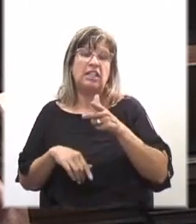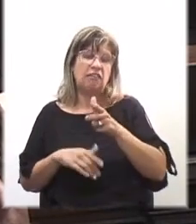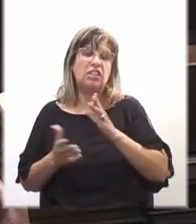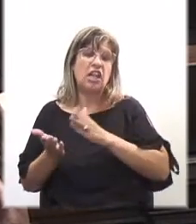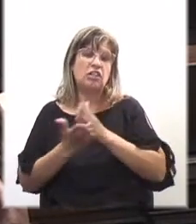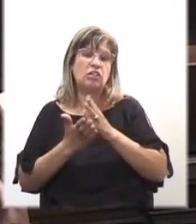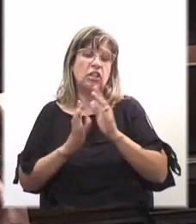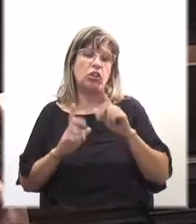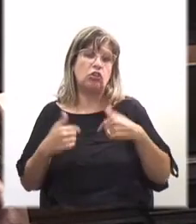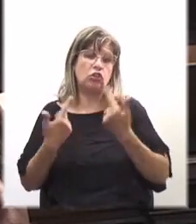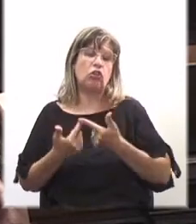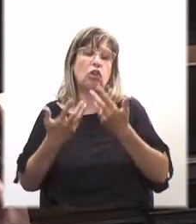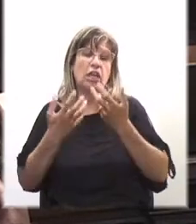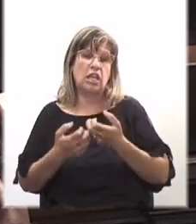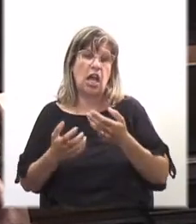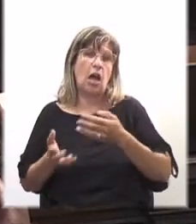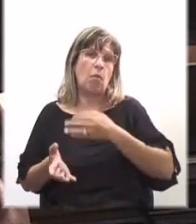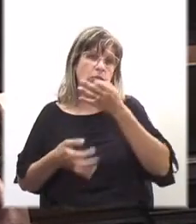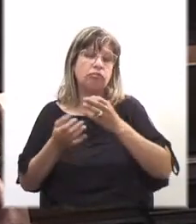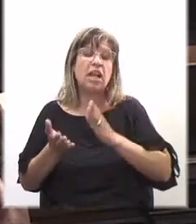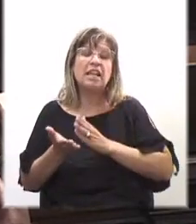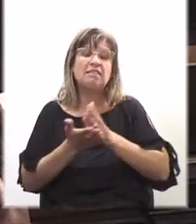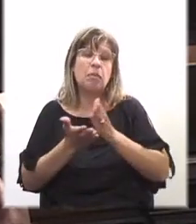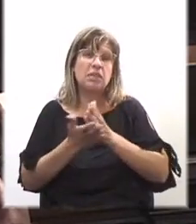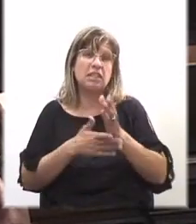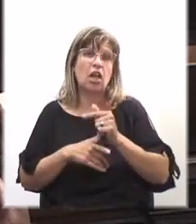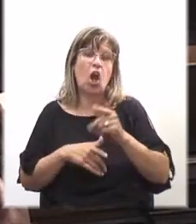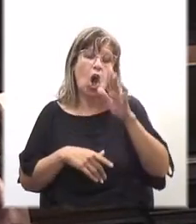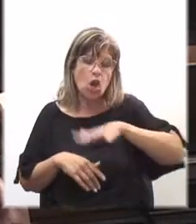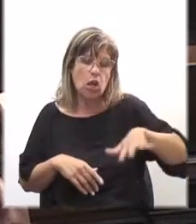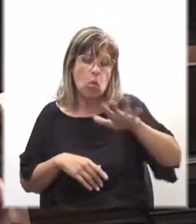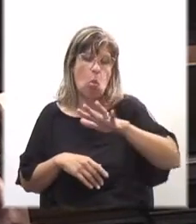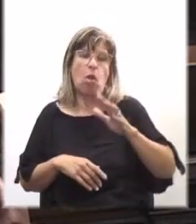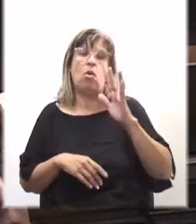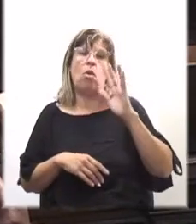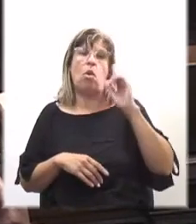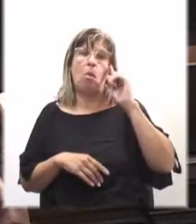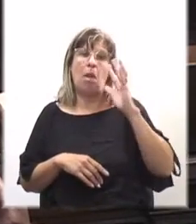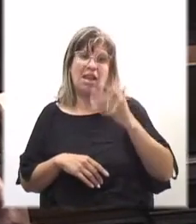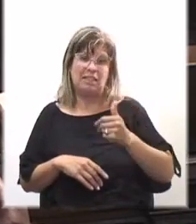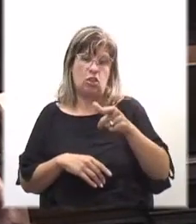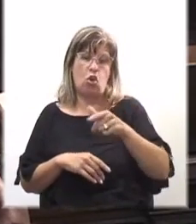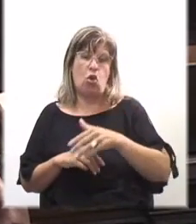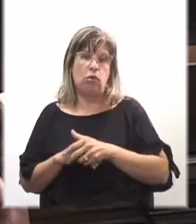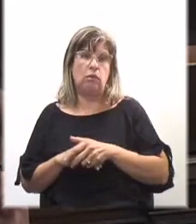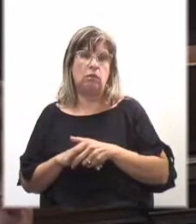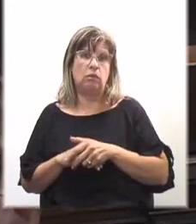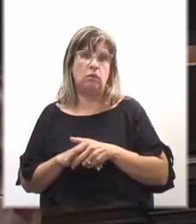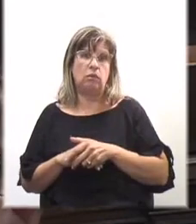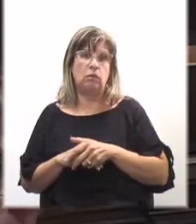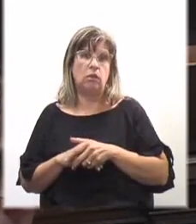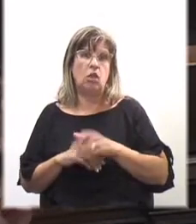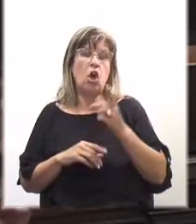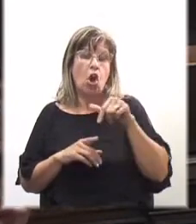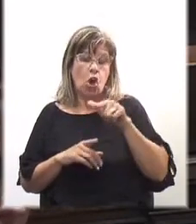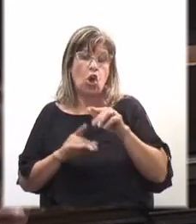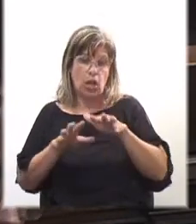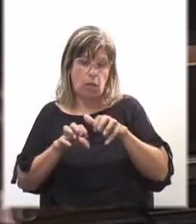nosotros queríamos expresar la solidaridad con el pueblo palestino, con los que están en el